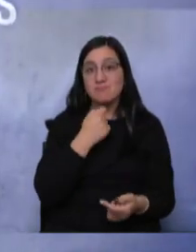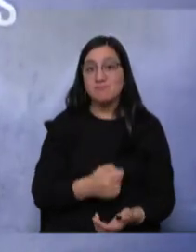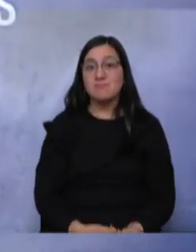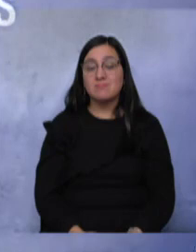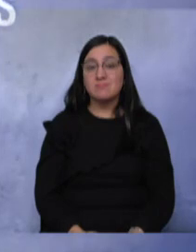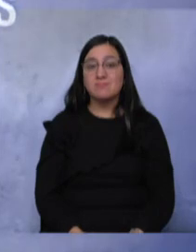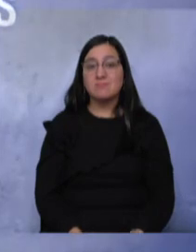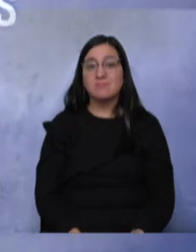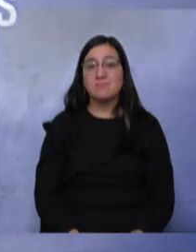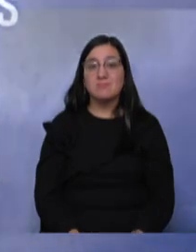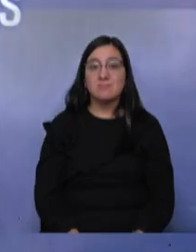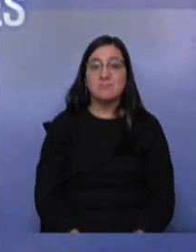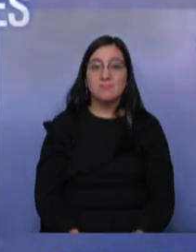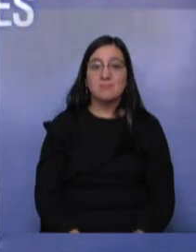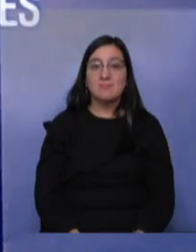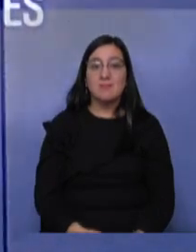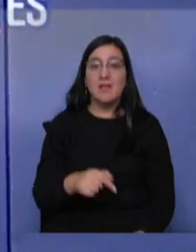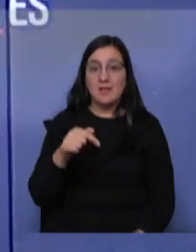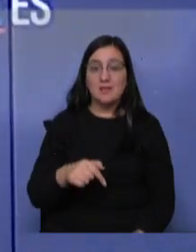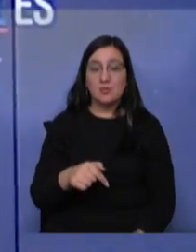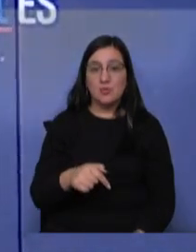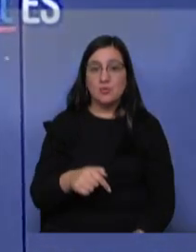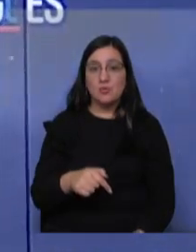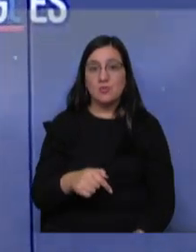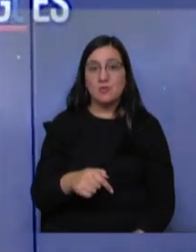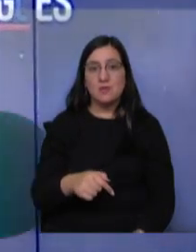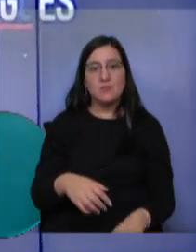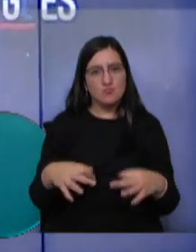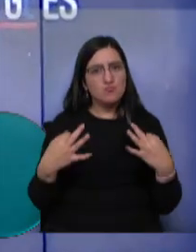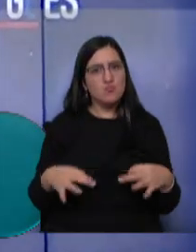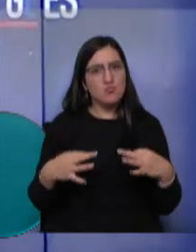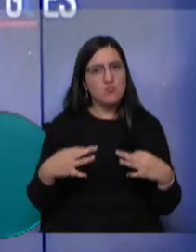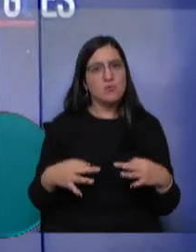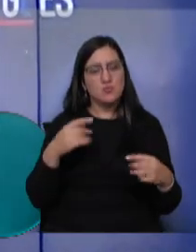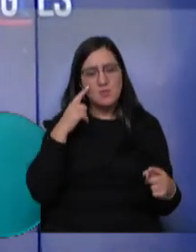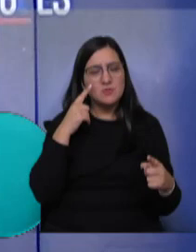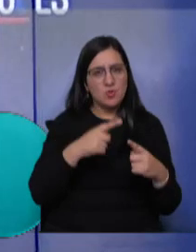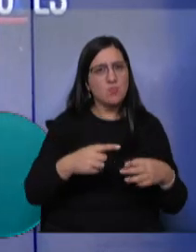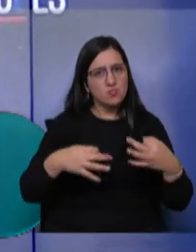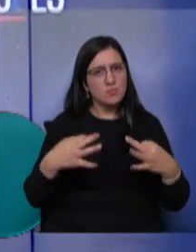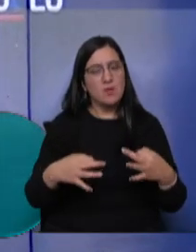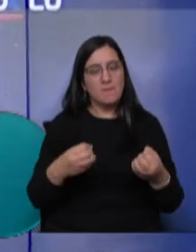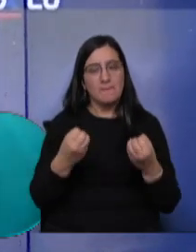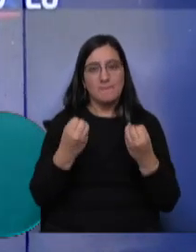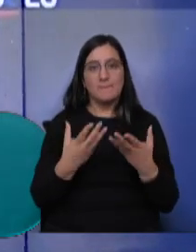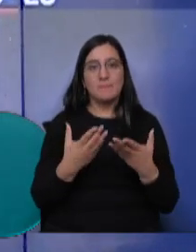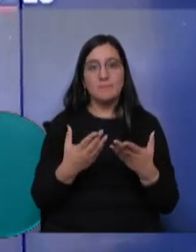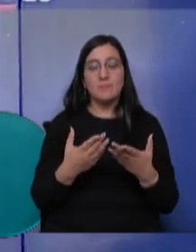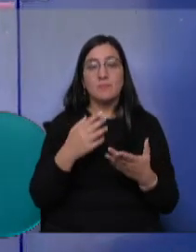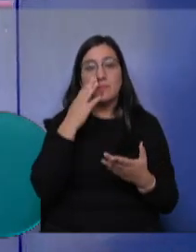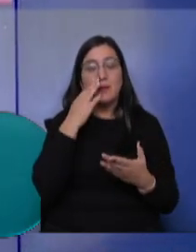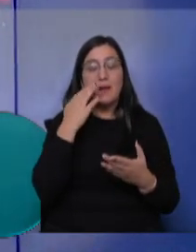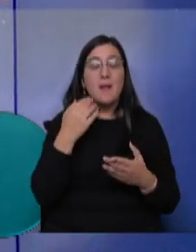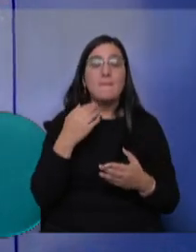que estaban diciendo que ingrato, que grato, pero sí. Esto es una causa muy grata, una misión muy grata, porque se viene el Panamericano